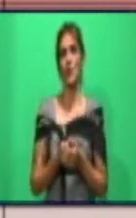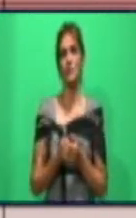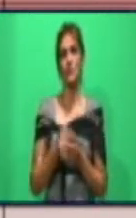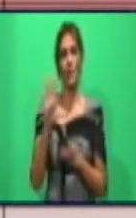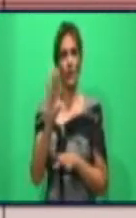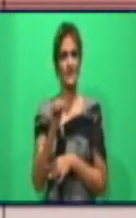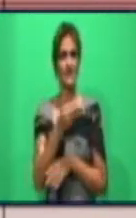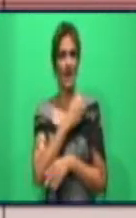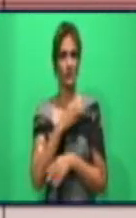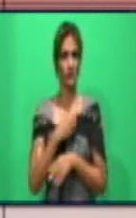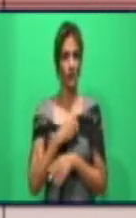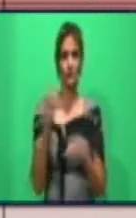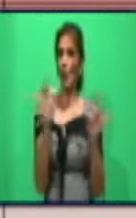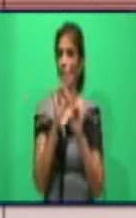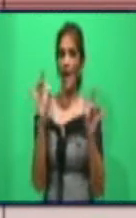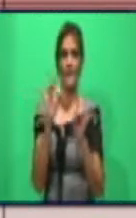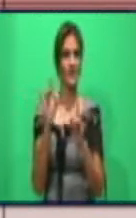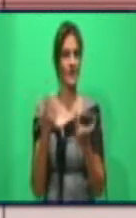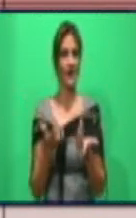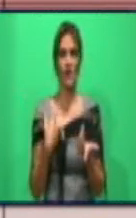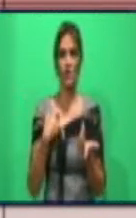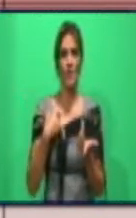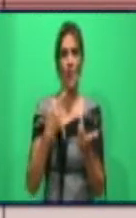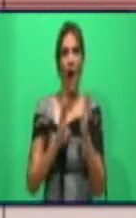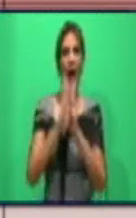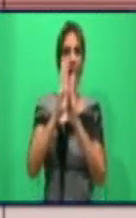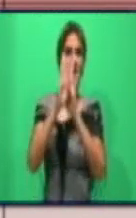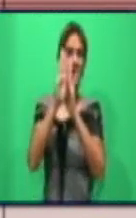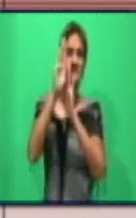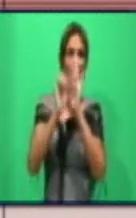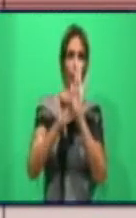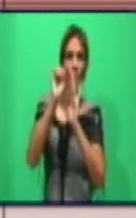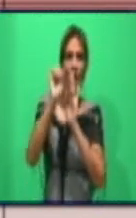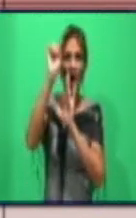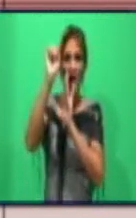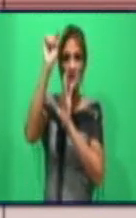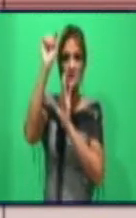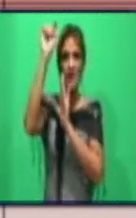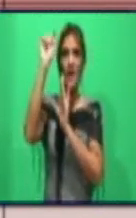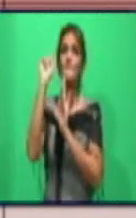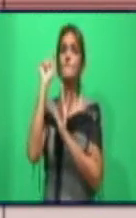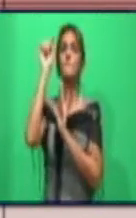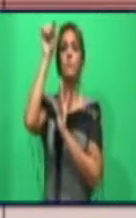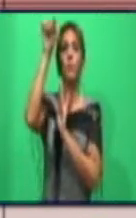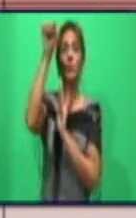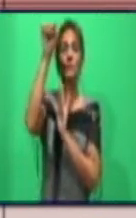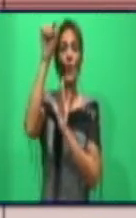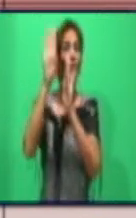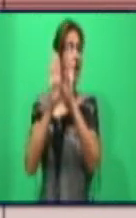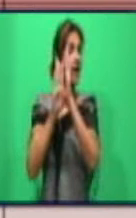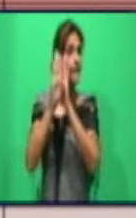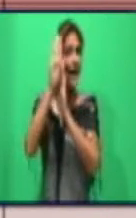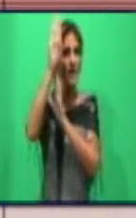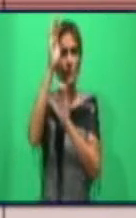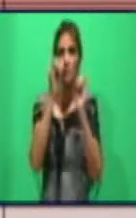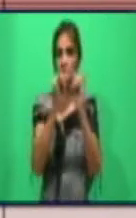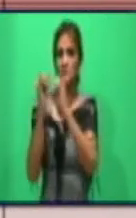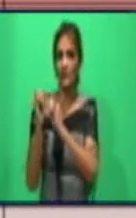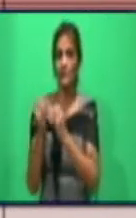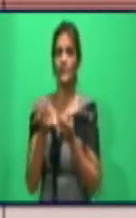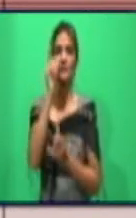no hemos alcanzado en la media epidemia al mes se llama justamente el punto de mayor reporte de casos en